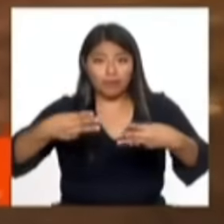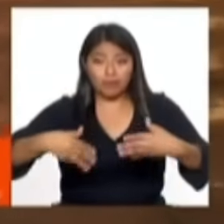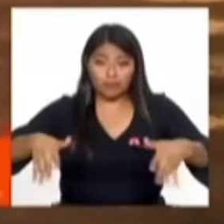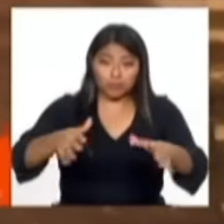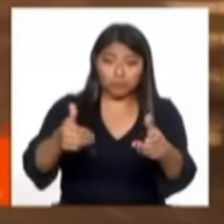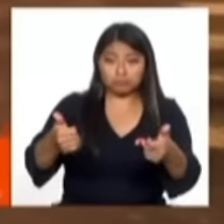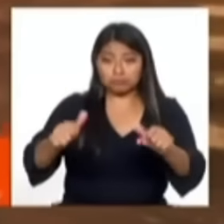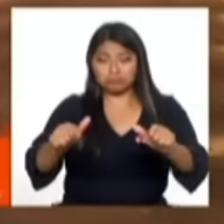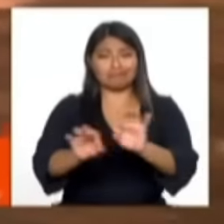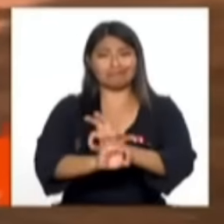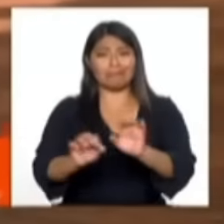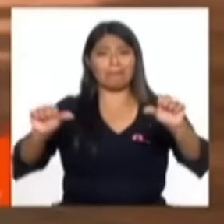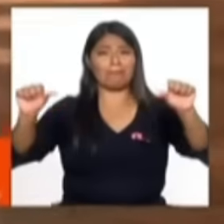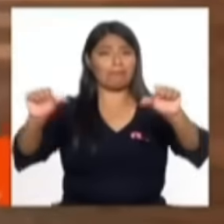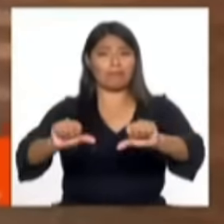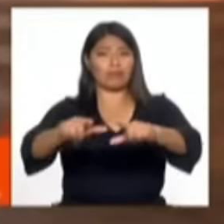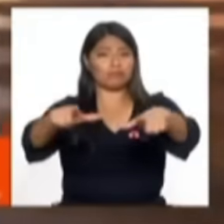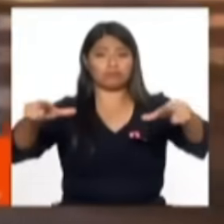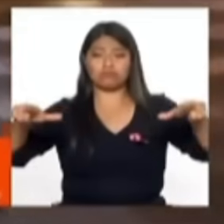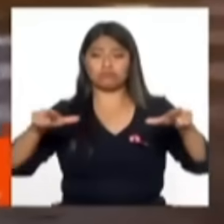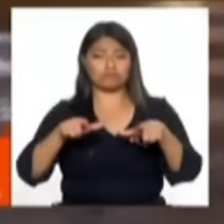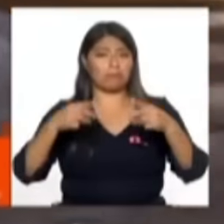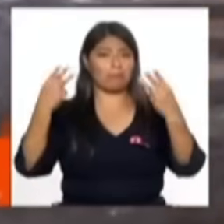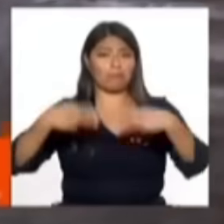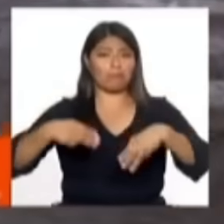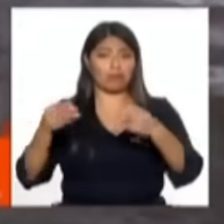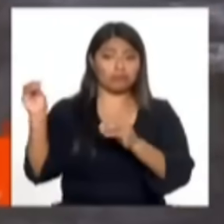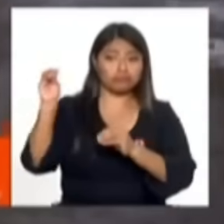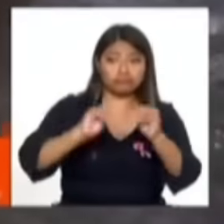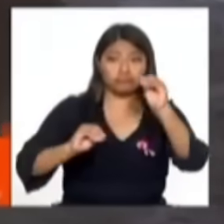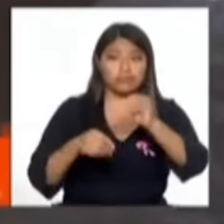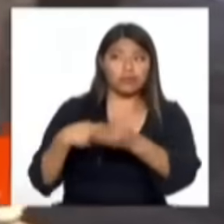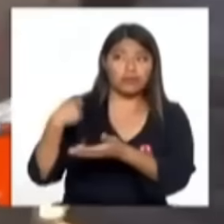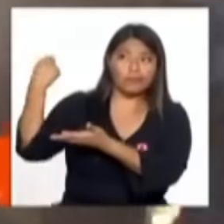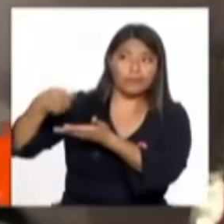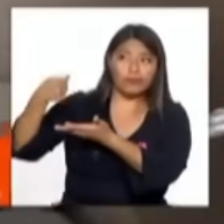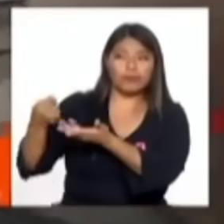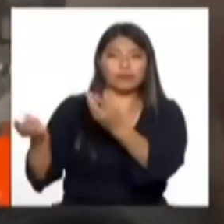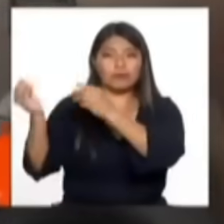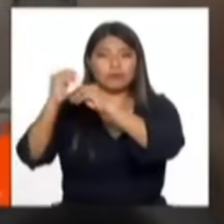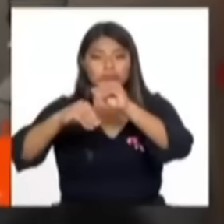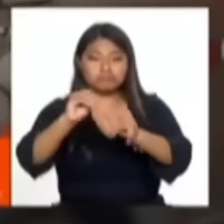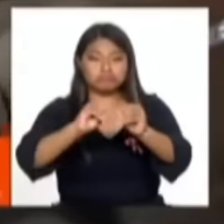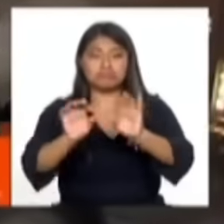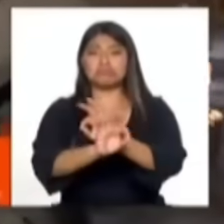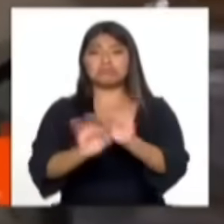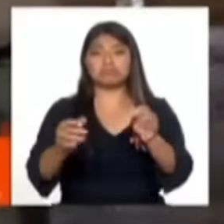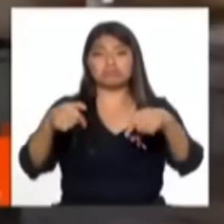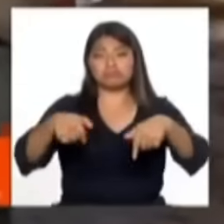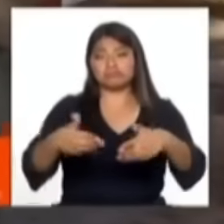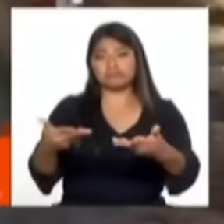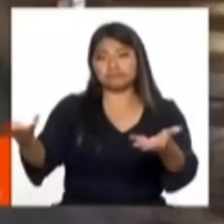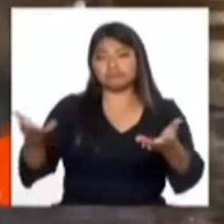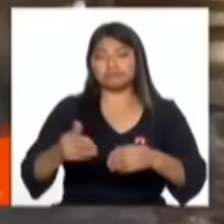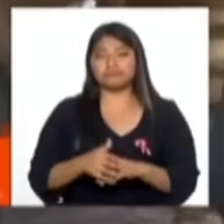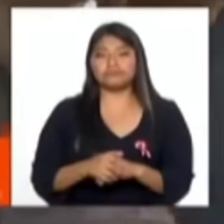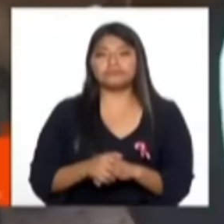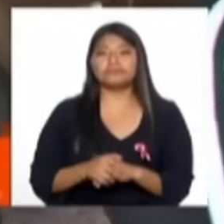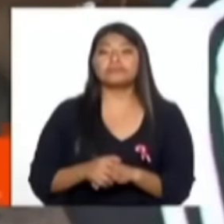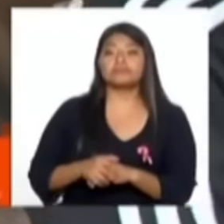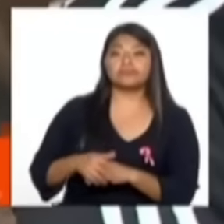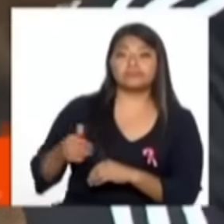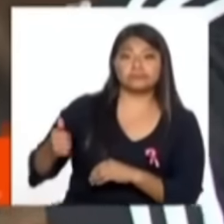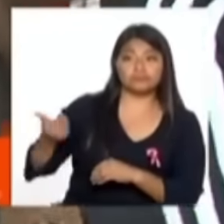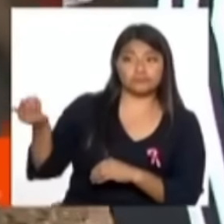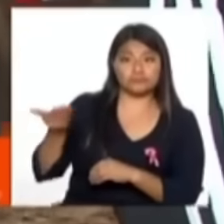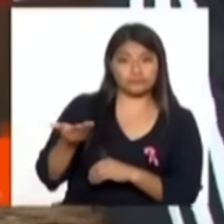recaudación que ellos tienen, no mejora al centro de abastos que tenemos acá en el Perú. Perfecto, entonces lo que piden los comerciantes es una